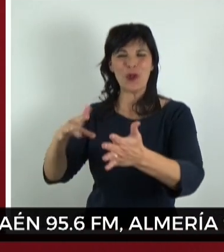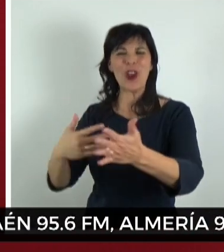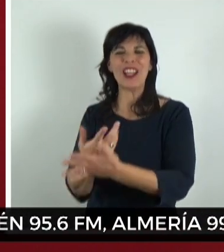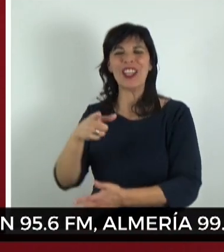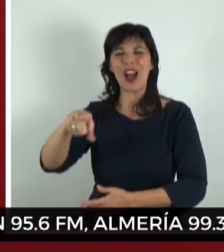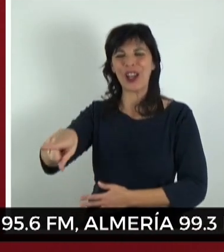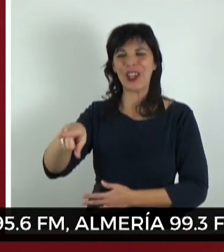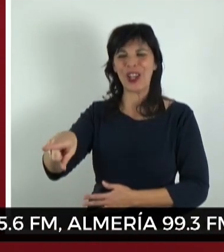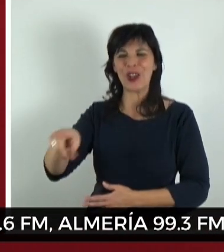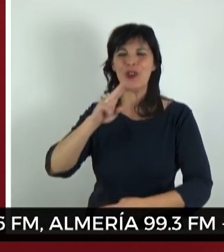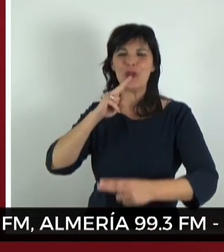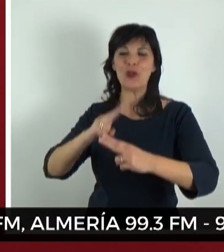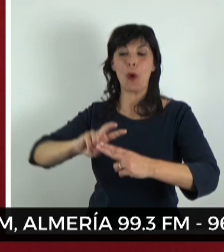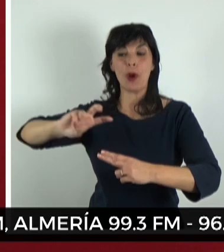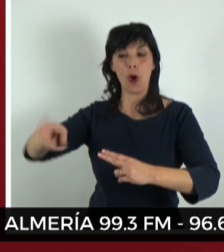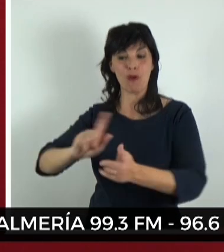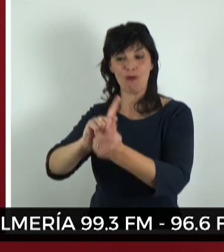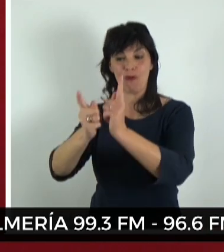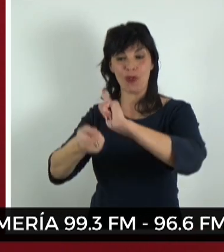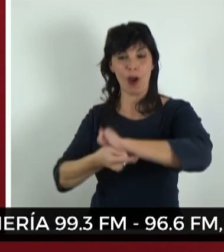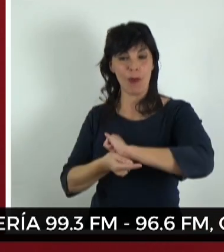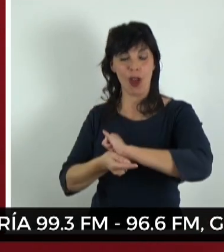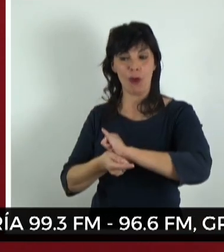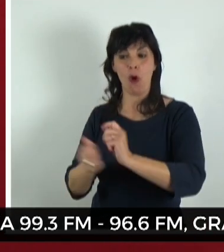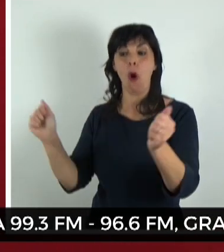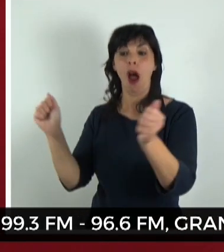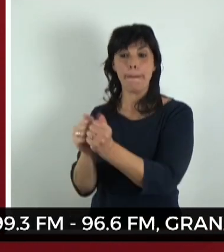Kefas, Petros, la roca.